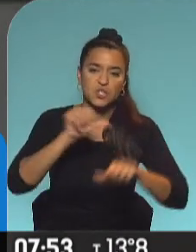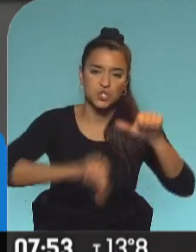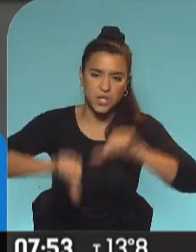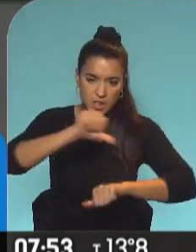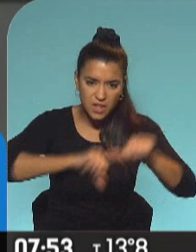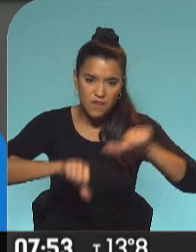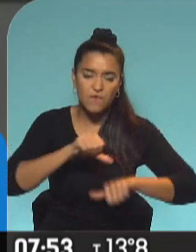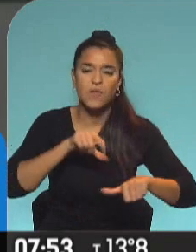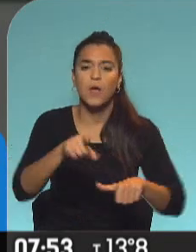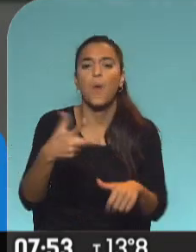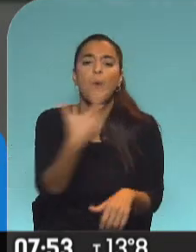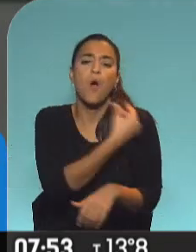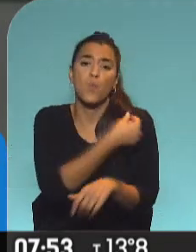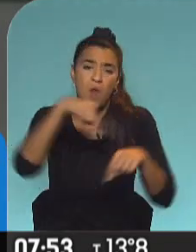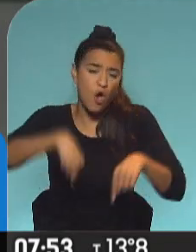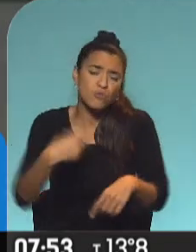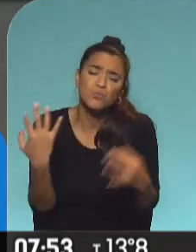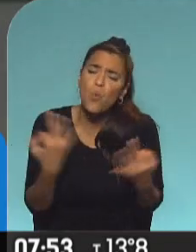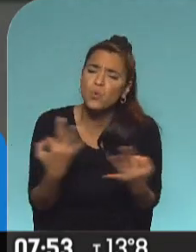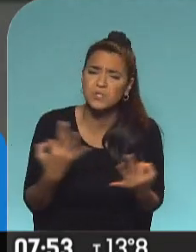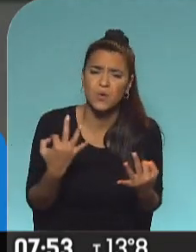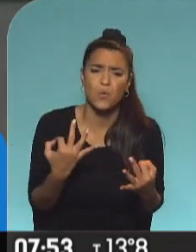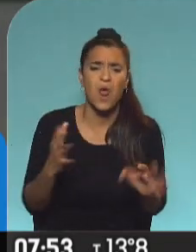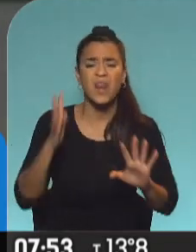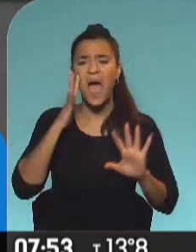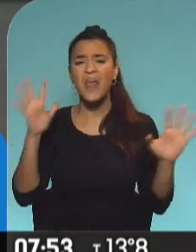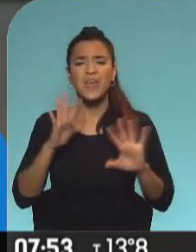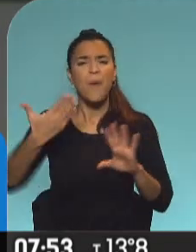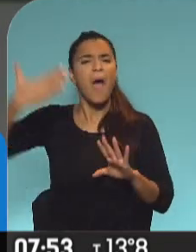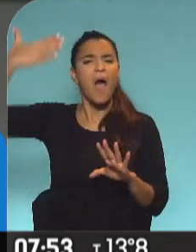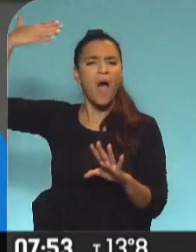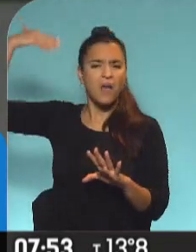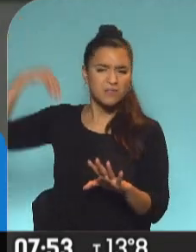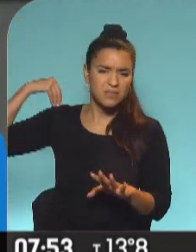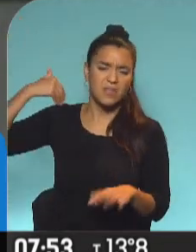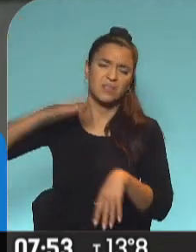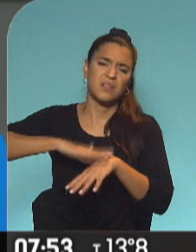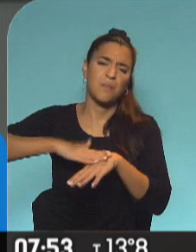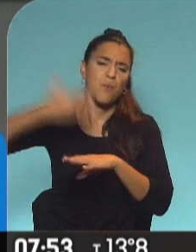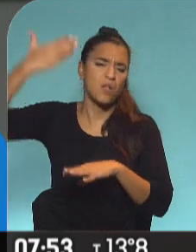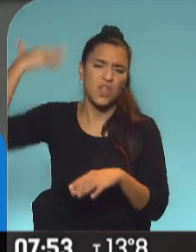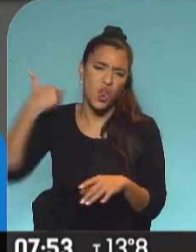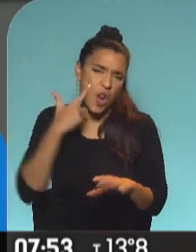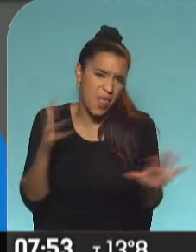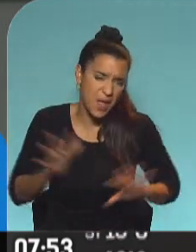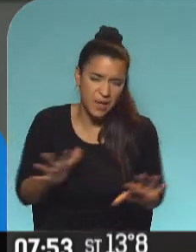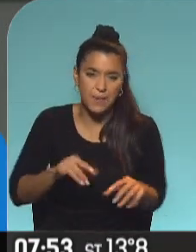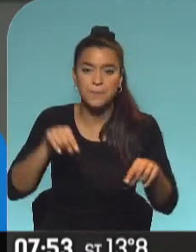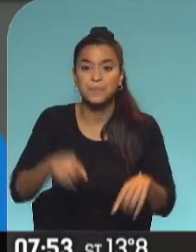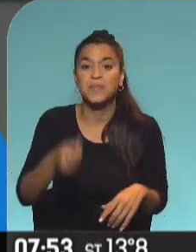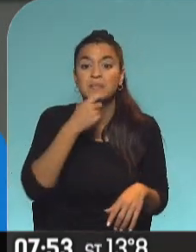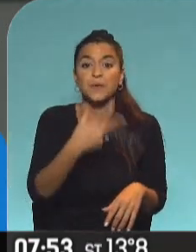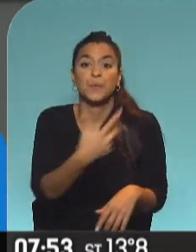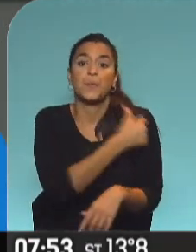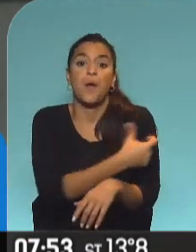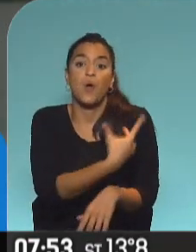científicas. Las vacunas de hoy son muy seguras, nada tienen que ver con aquellas que se han descrito en tiempos anteriores y en cuanto salga la